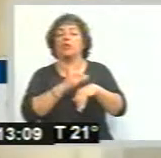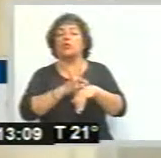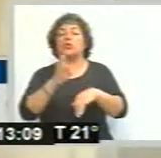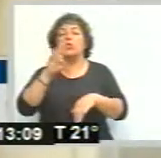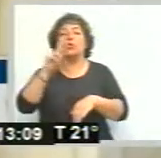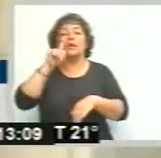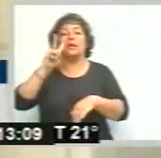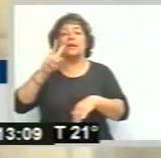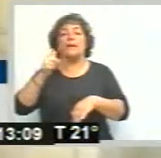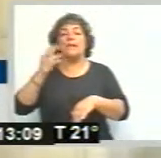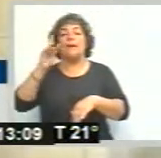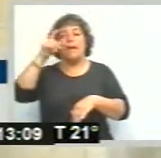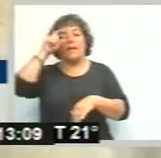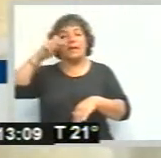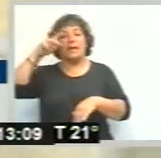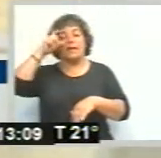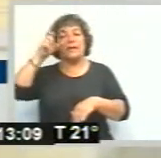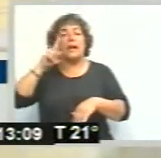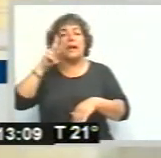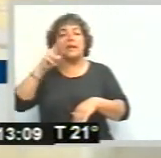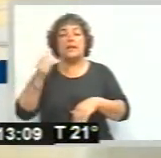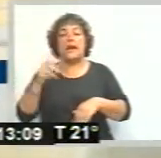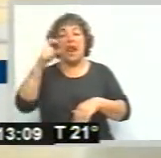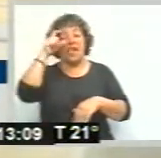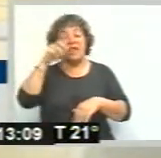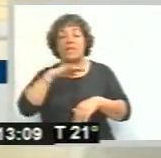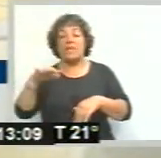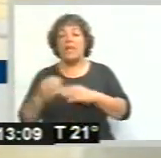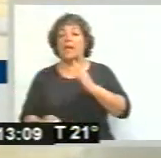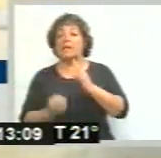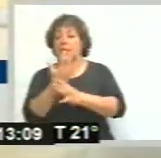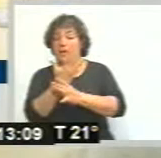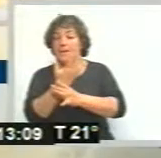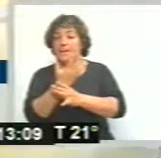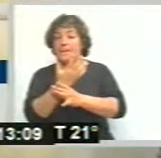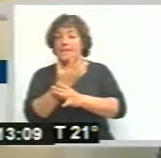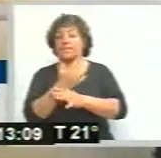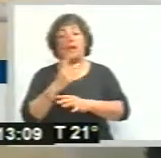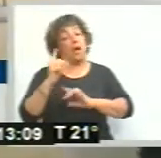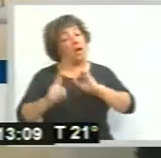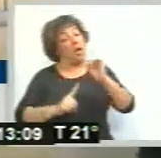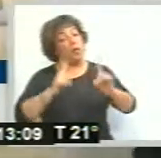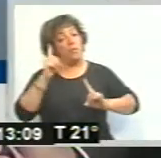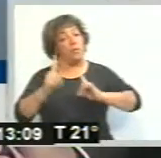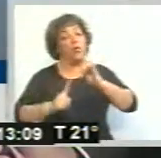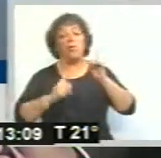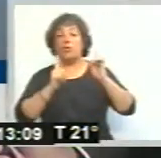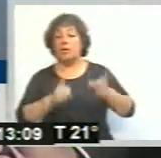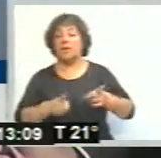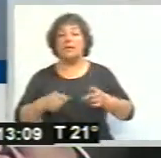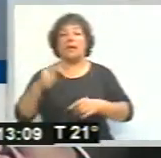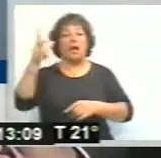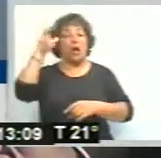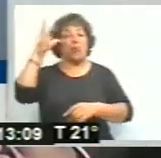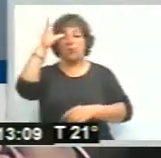que lo va a hacer regularmente a las 10:30 de la mañana y posiblemente también a las 20